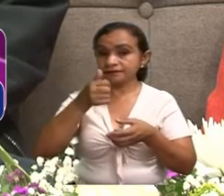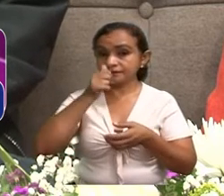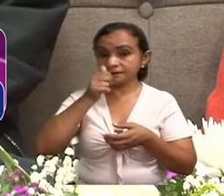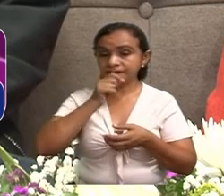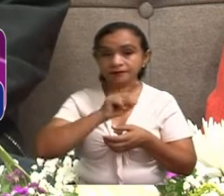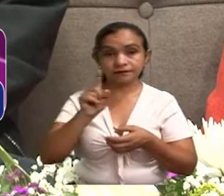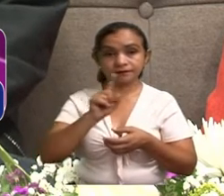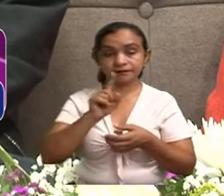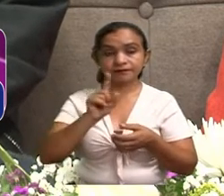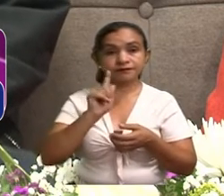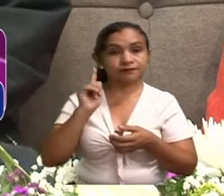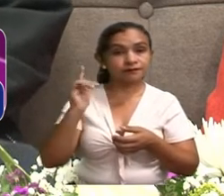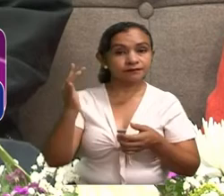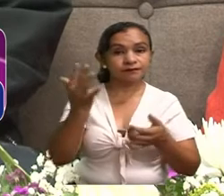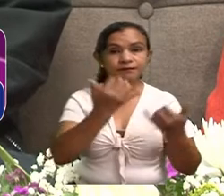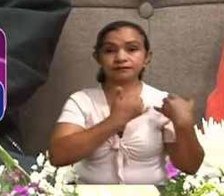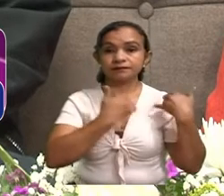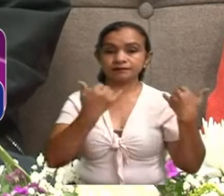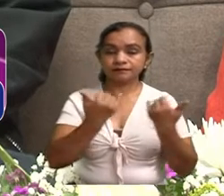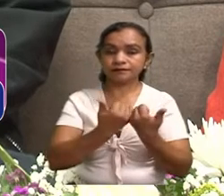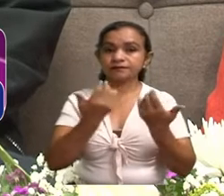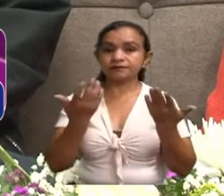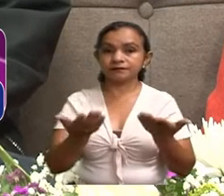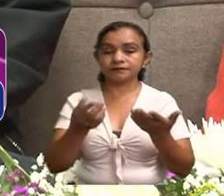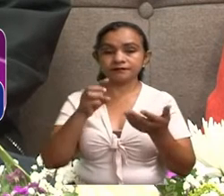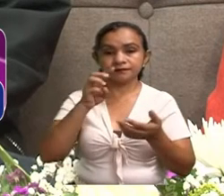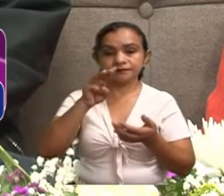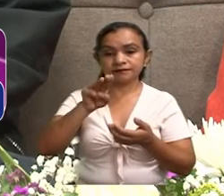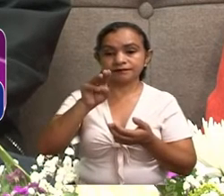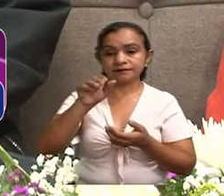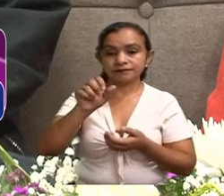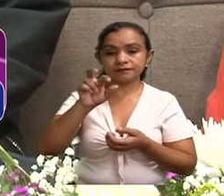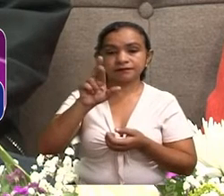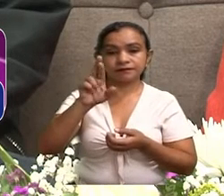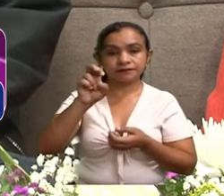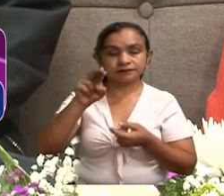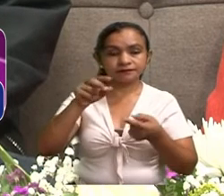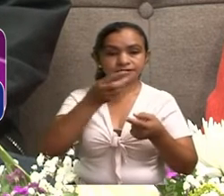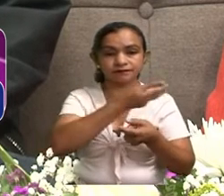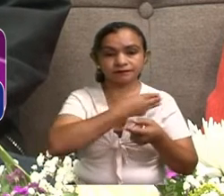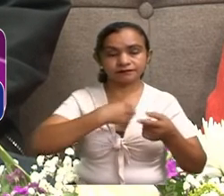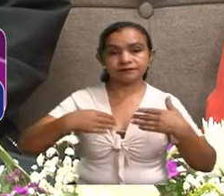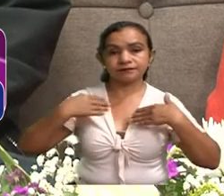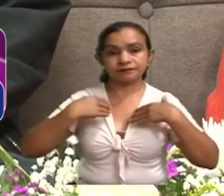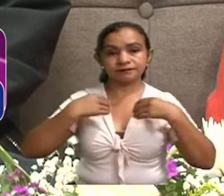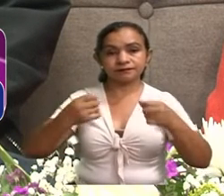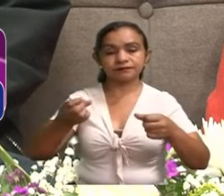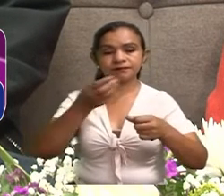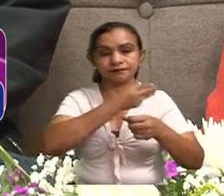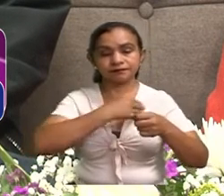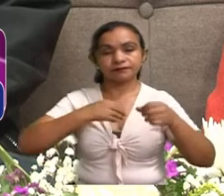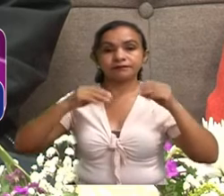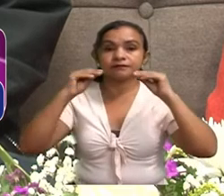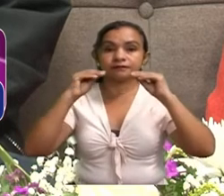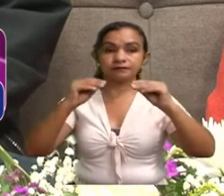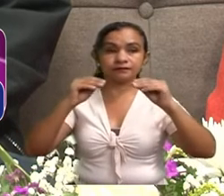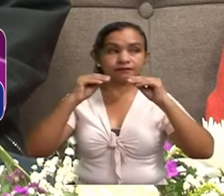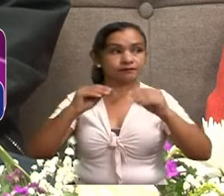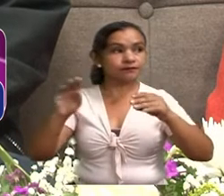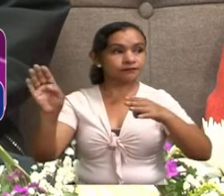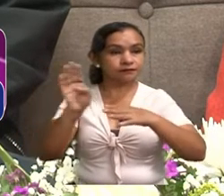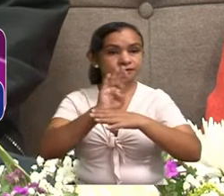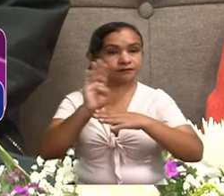sea, todas las instituciones de nuestro gobierno. Estamos hablando del Marena, el MINSA, el Ministerio de Educación, el Banco